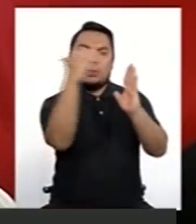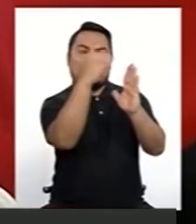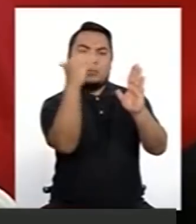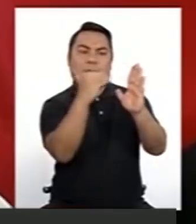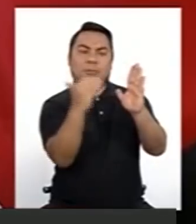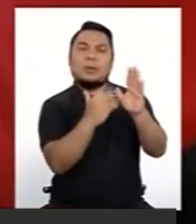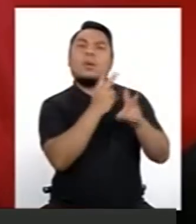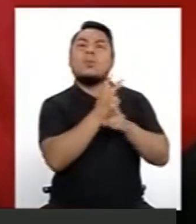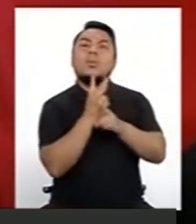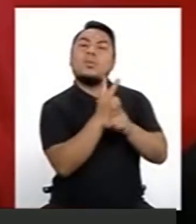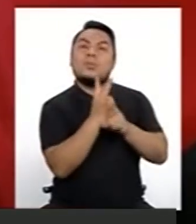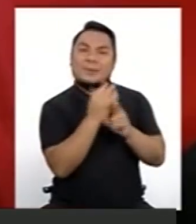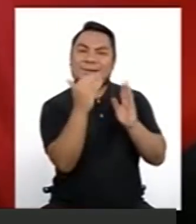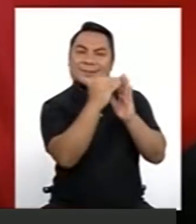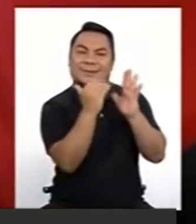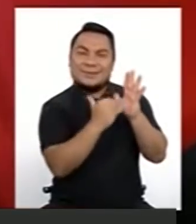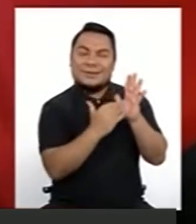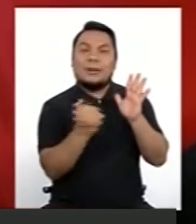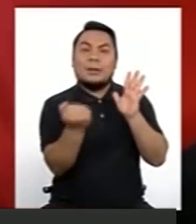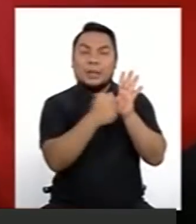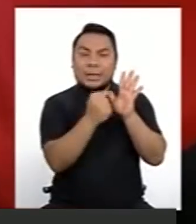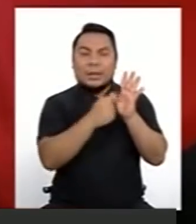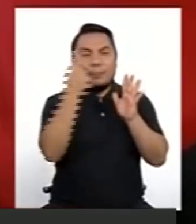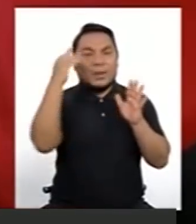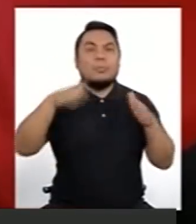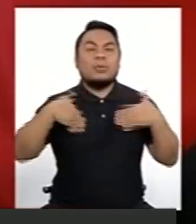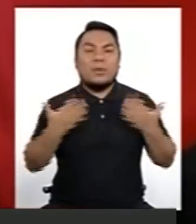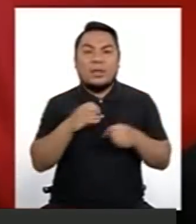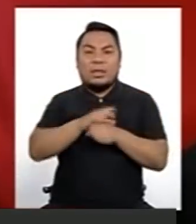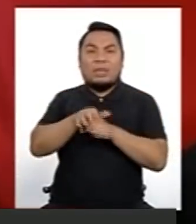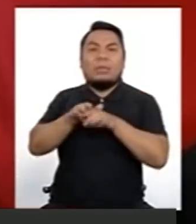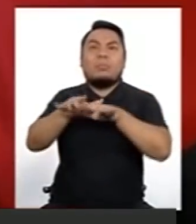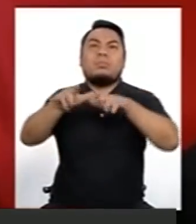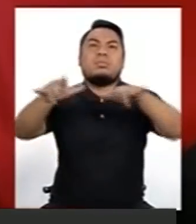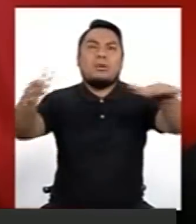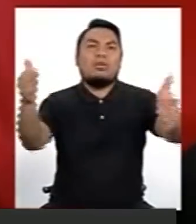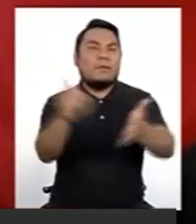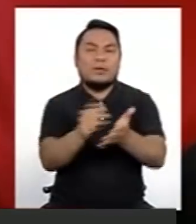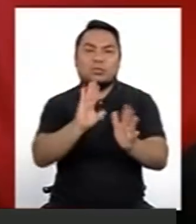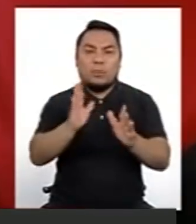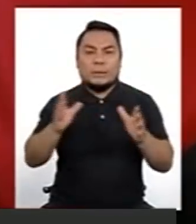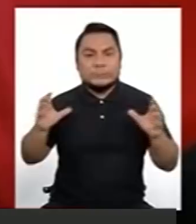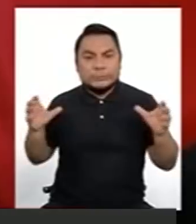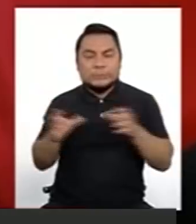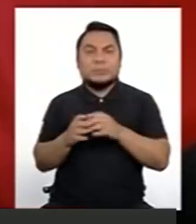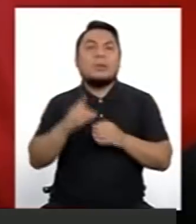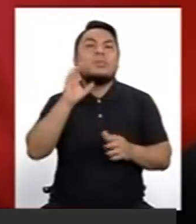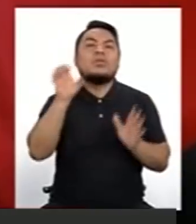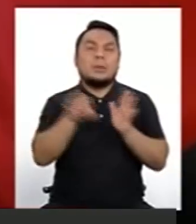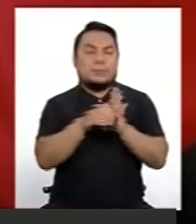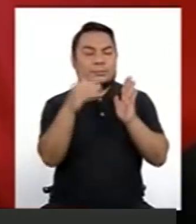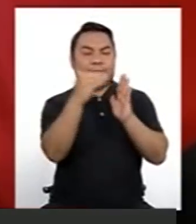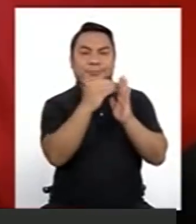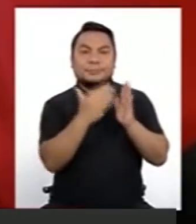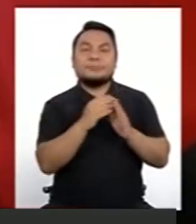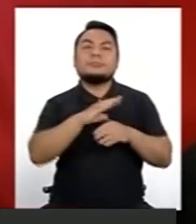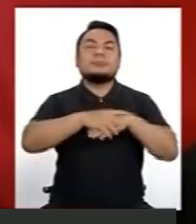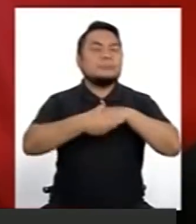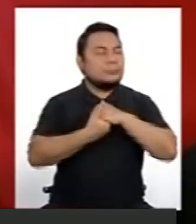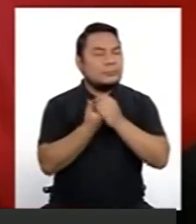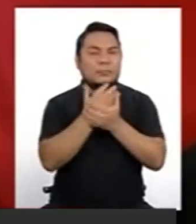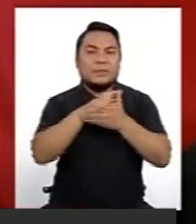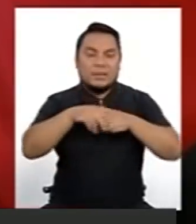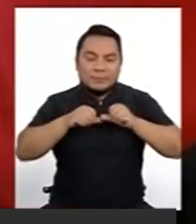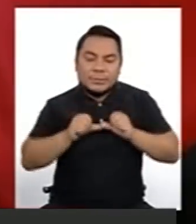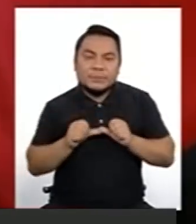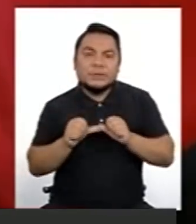condiciones que están establecidas para evitar contagio masivo, que son higiene permanente,